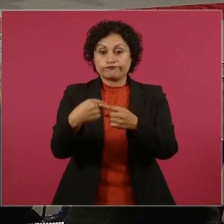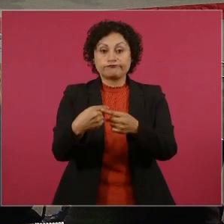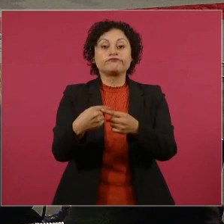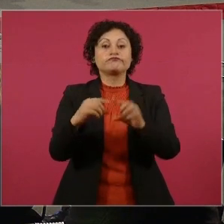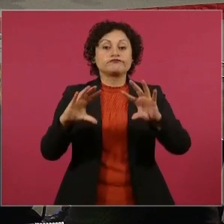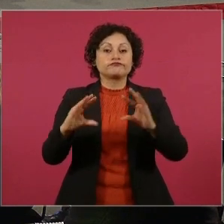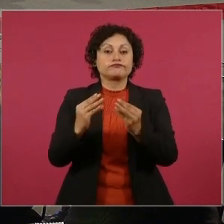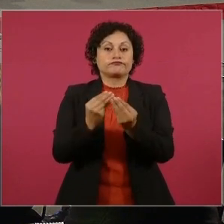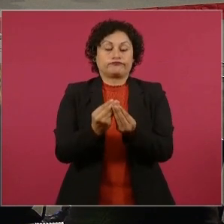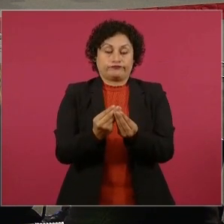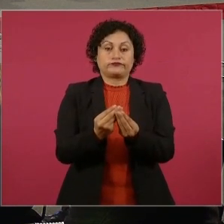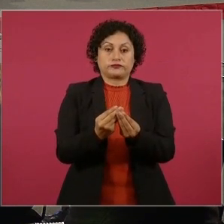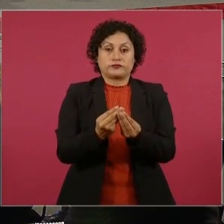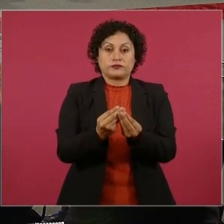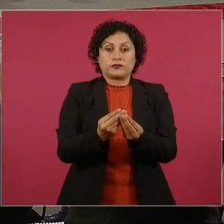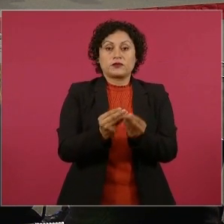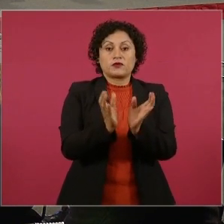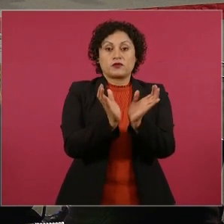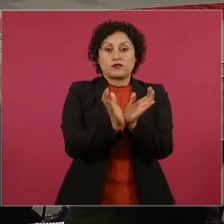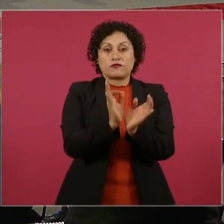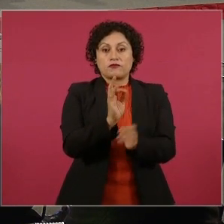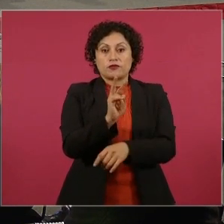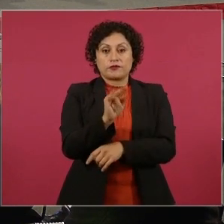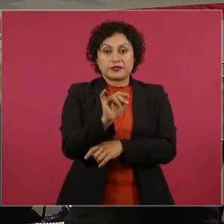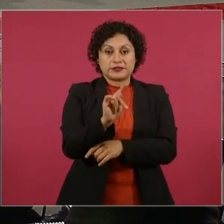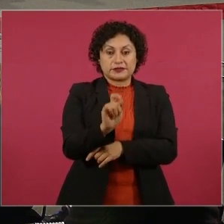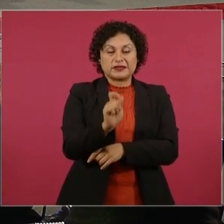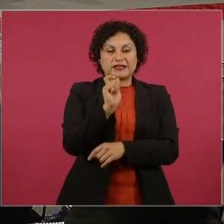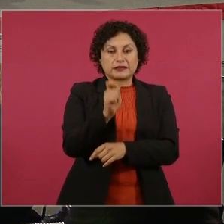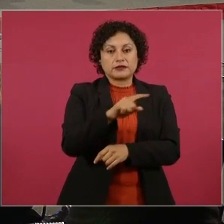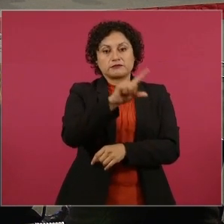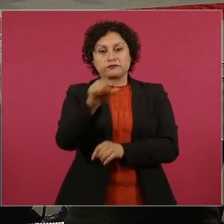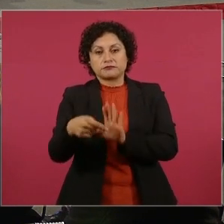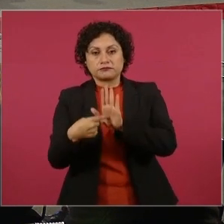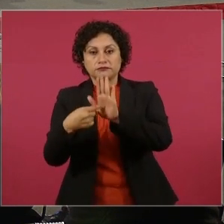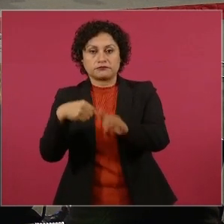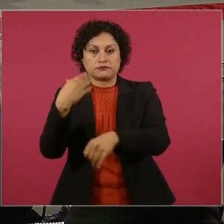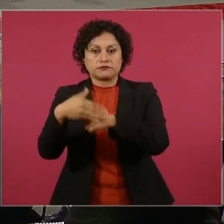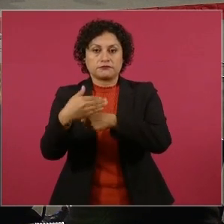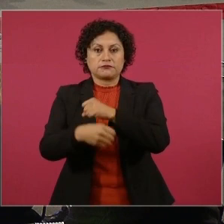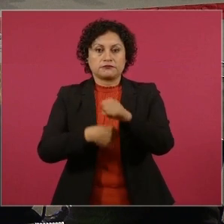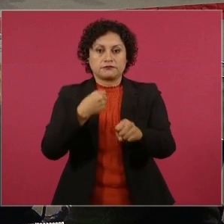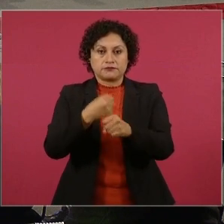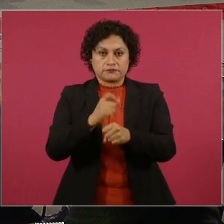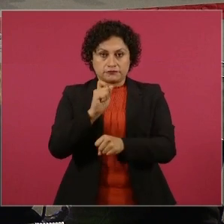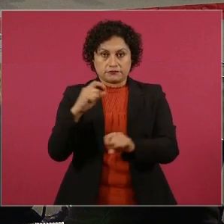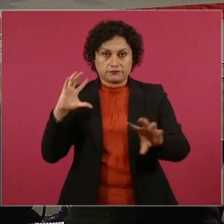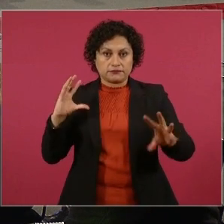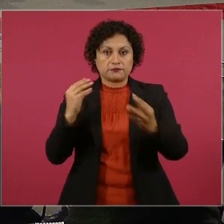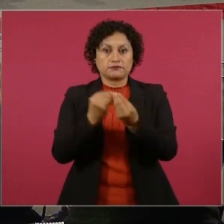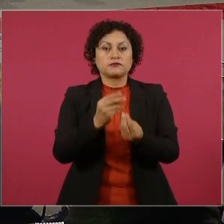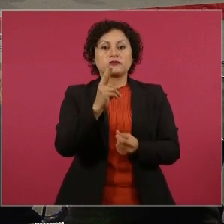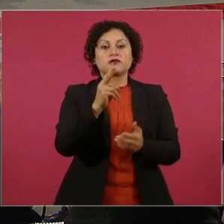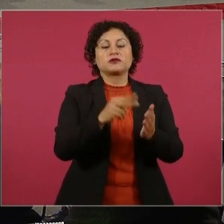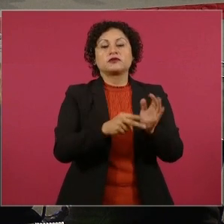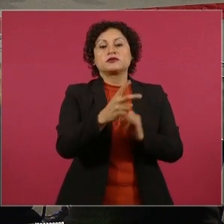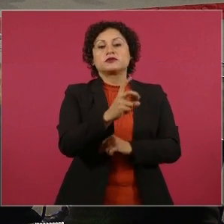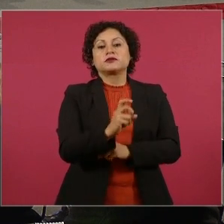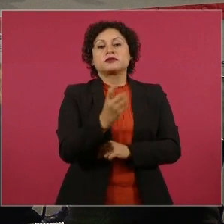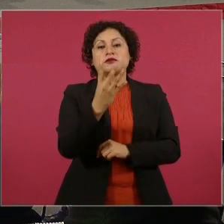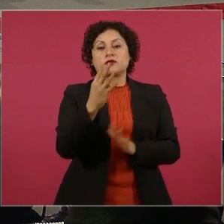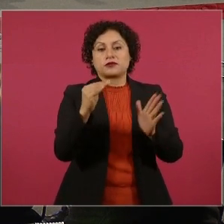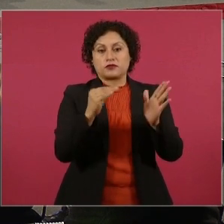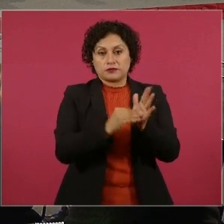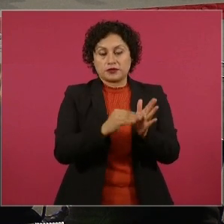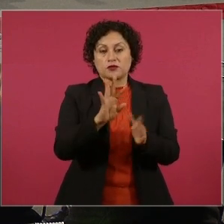fovista este año y después una perspectiva del próximo año presente administración el fobiste ha otorgado 234,04 créditos